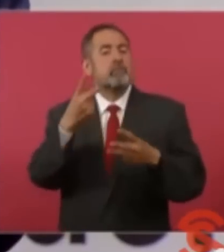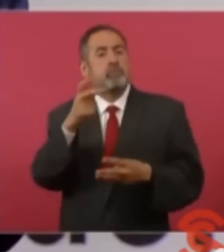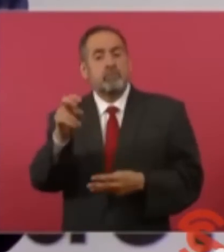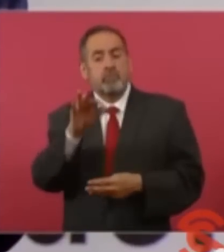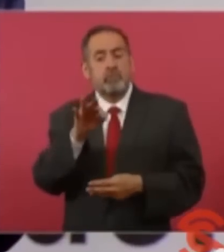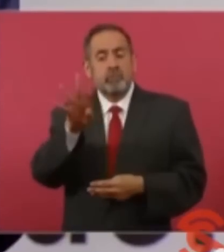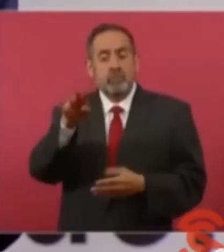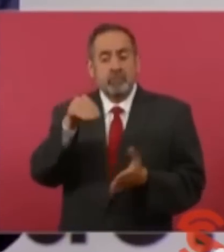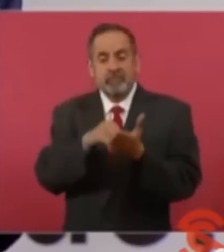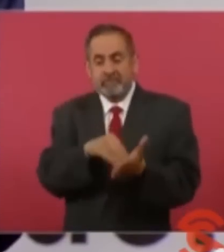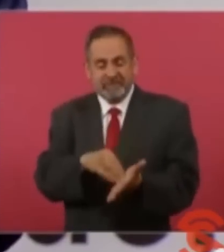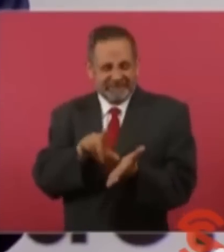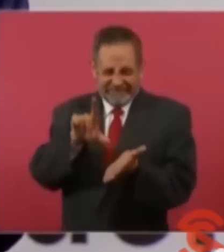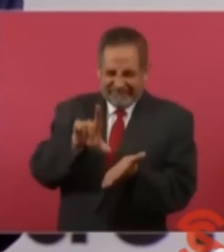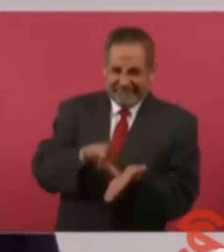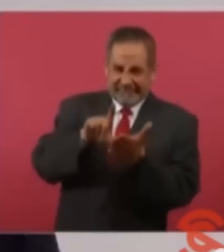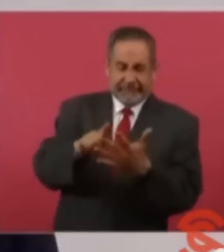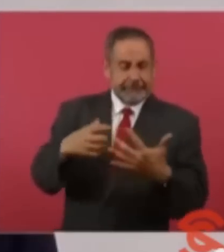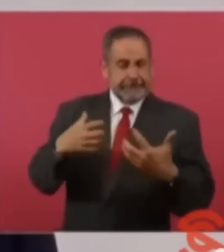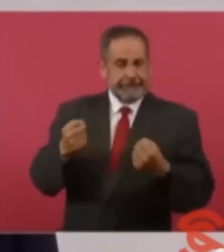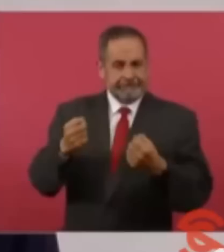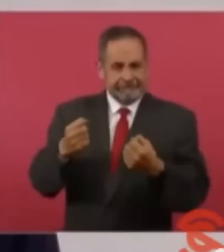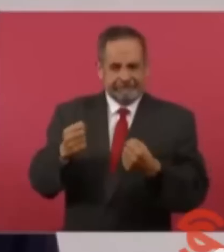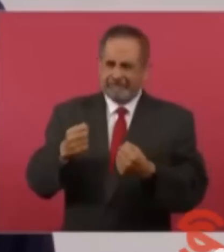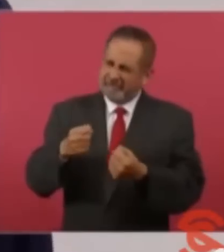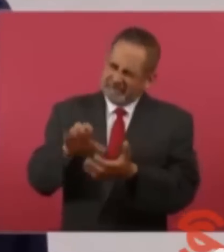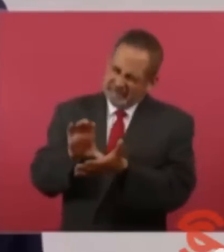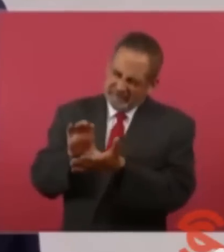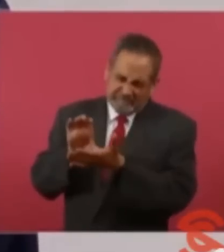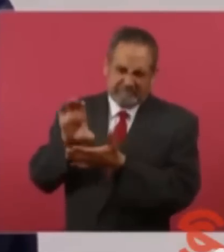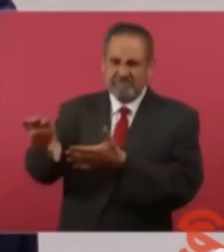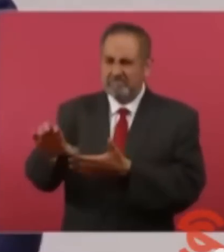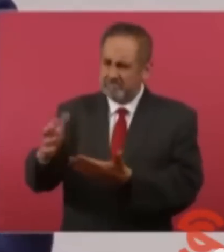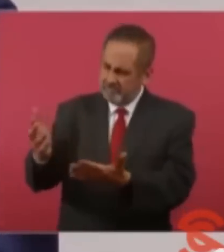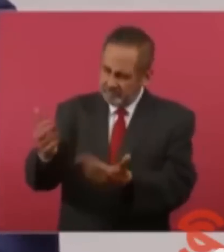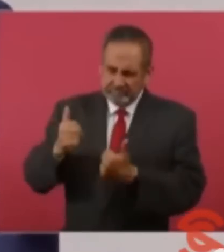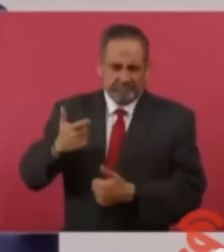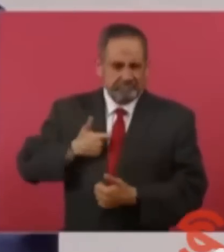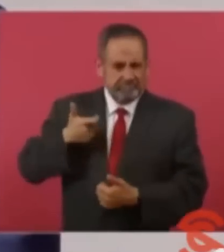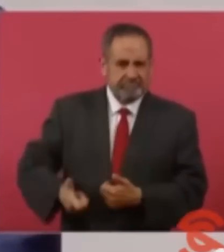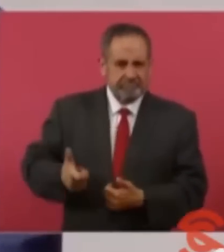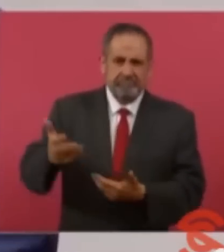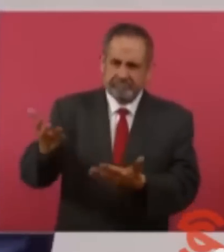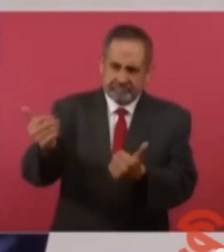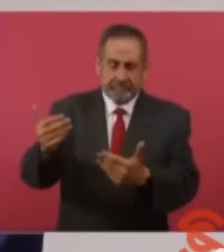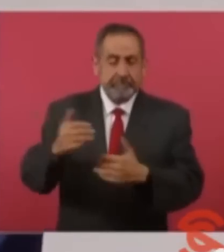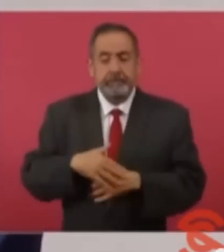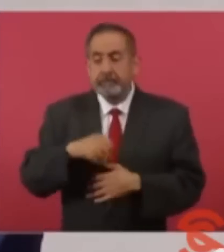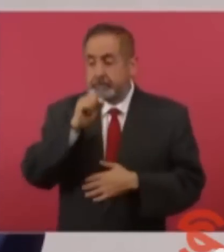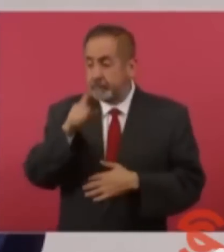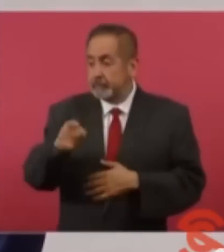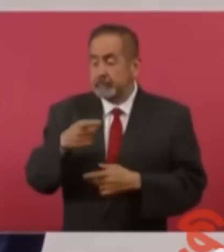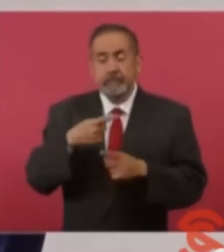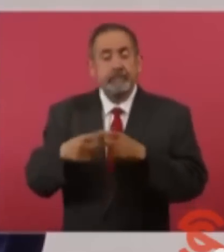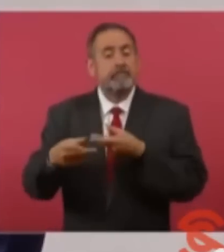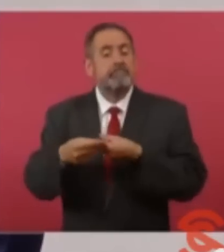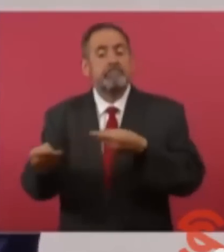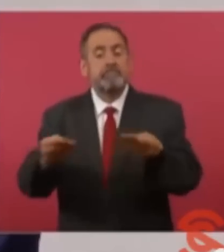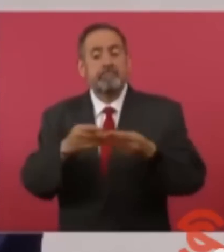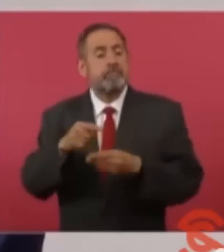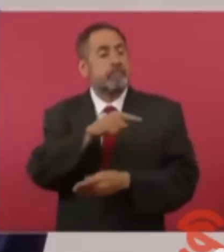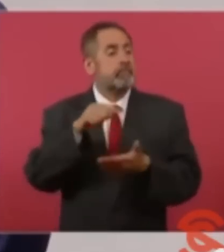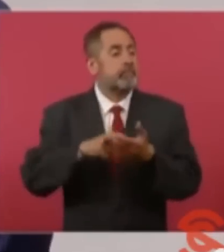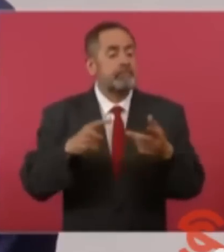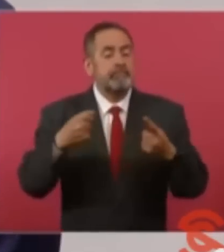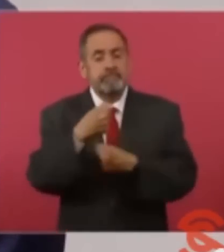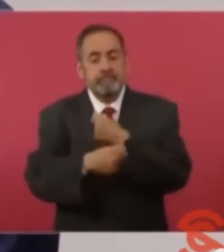244 millones de litros de leche. Asimismo, continuamos distribuyendo en tiendas